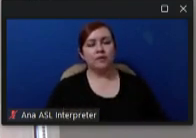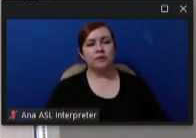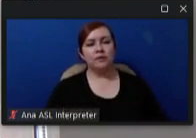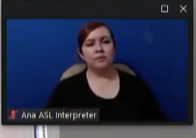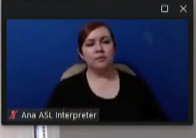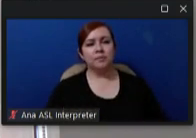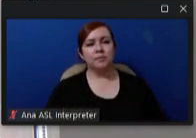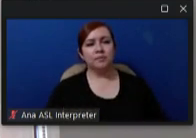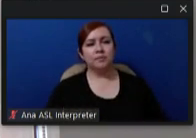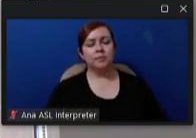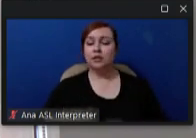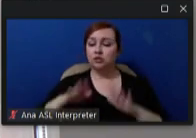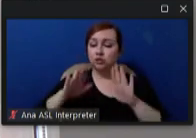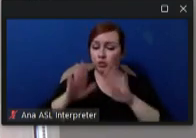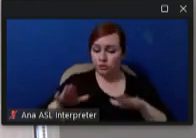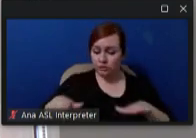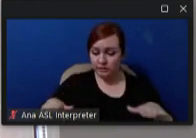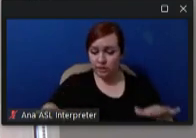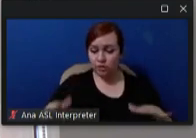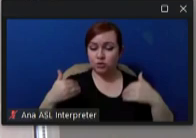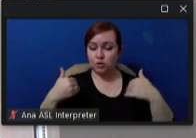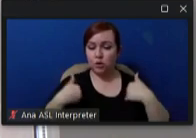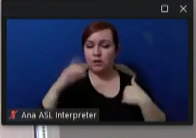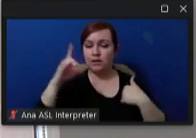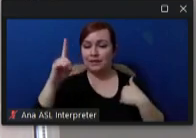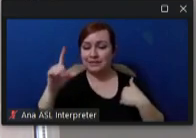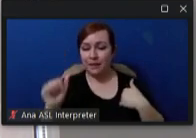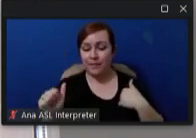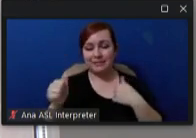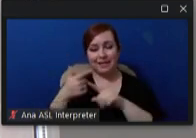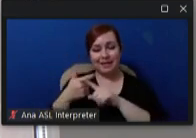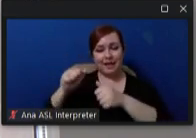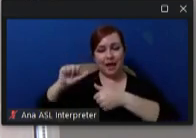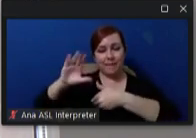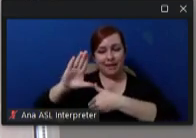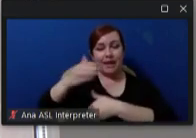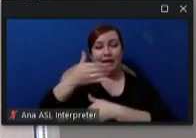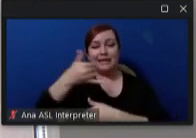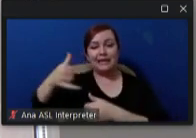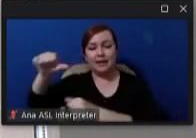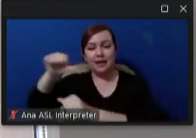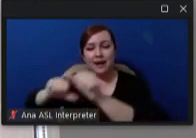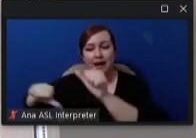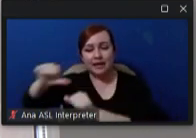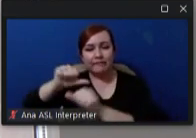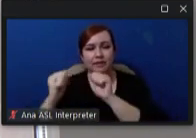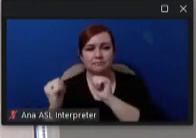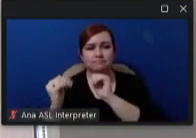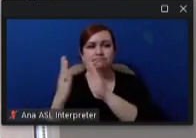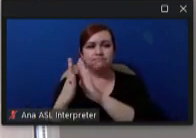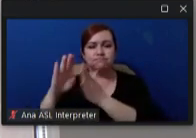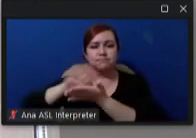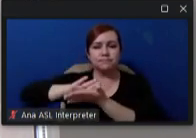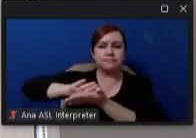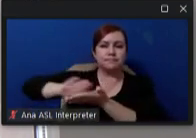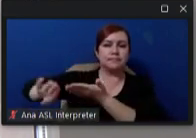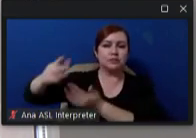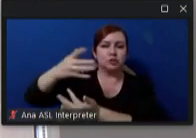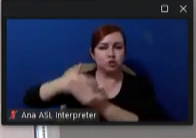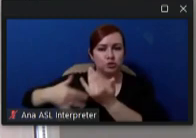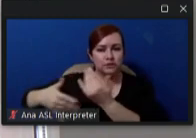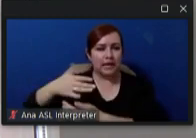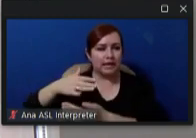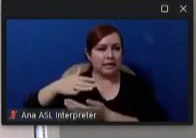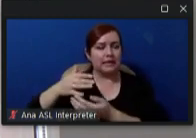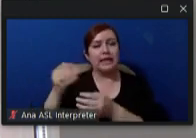las niñas y mujeres con discapacidad de América Latina y el Caribe enfrentan desamparo social, marginación